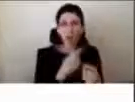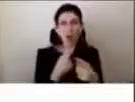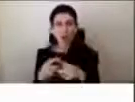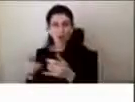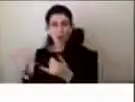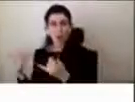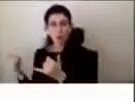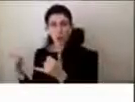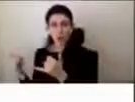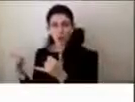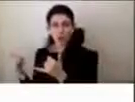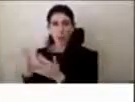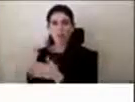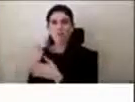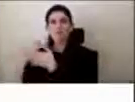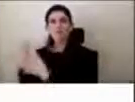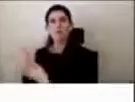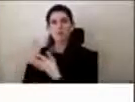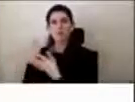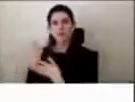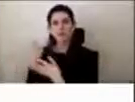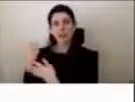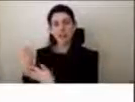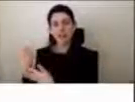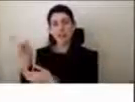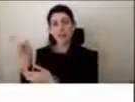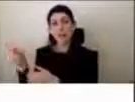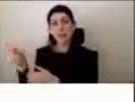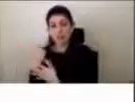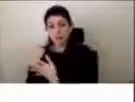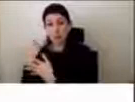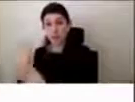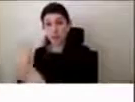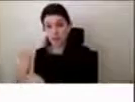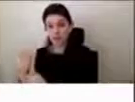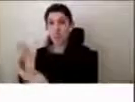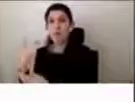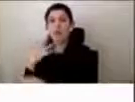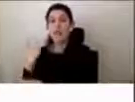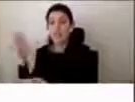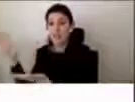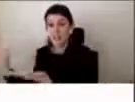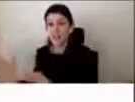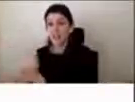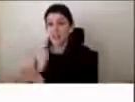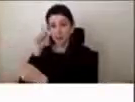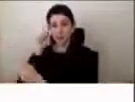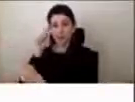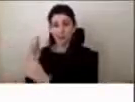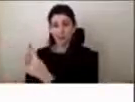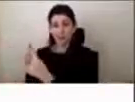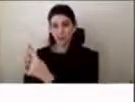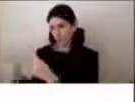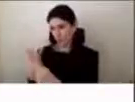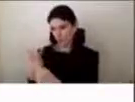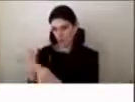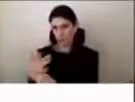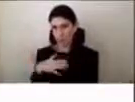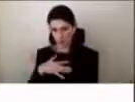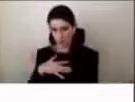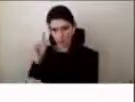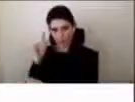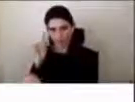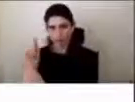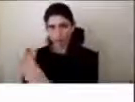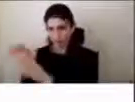colaborativo, ¿verdad? De colaborar con un otro hacia el logro de alguna tarea o de algún objetivo común. Ahora, una cuestión que me parece